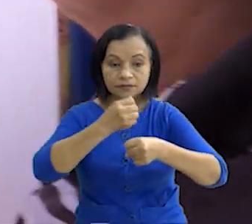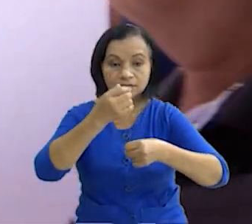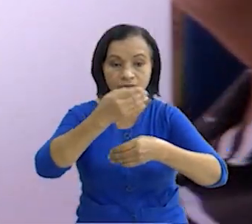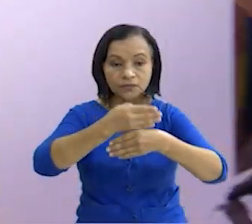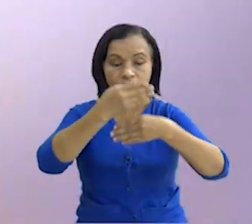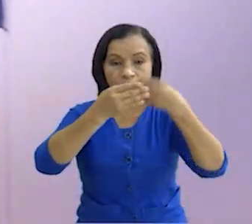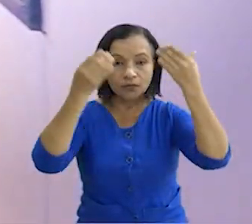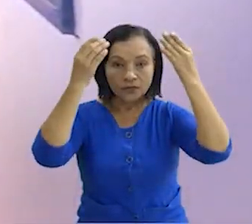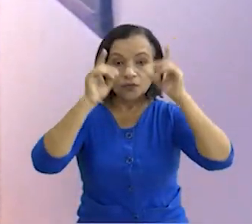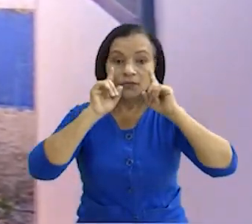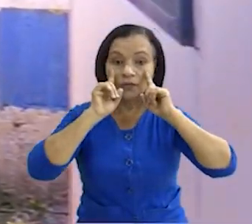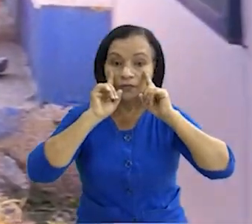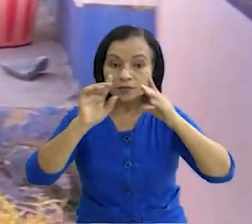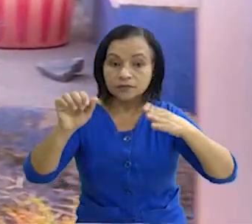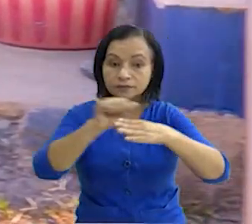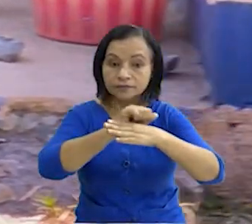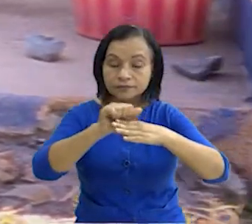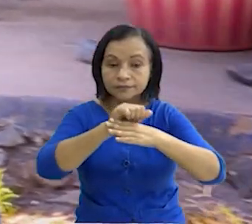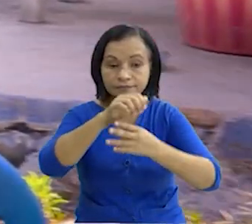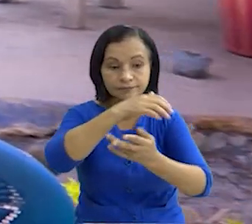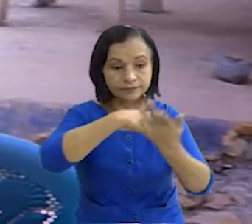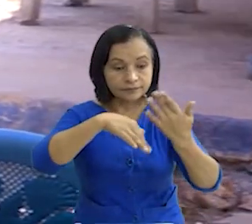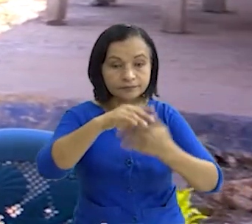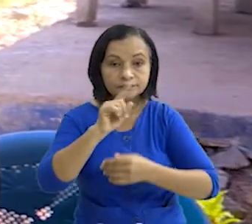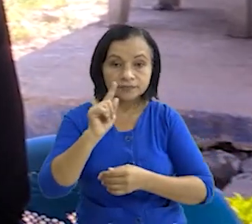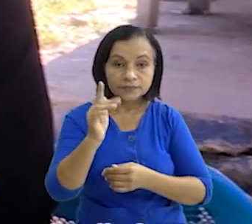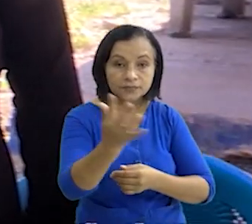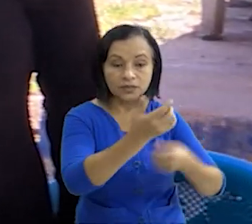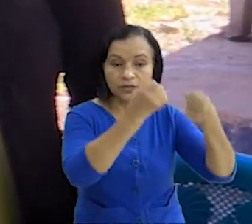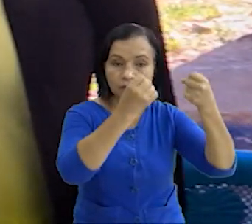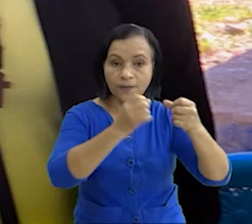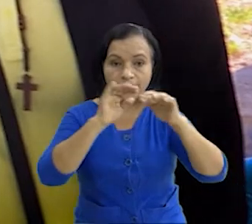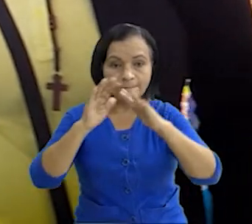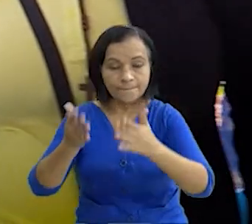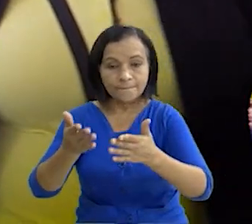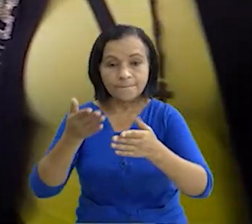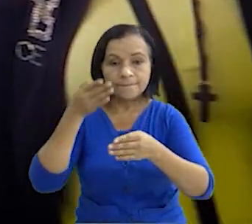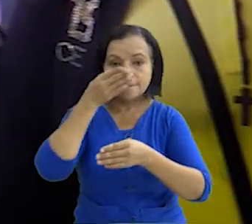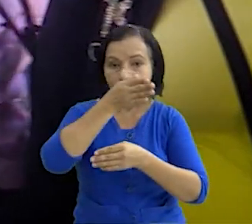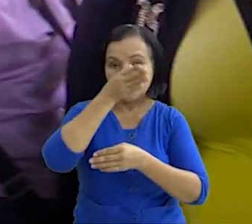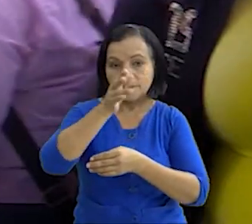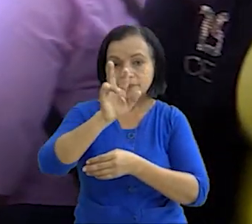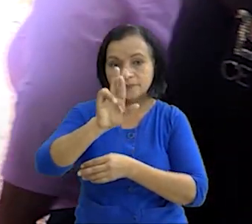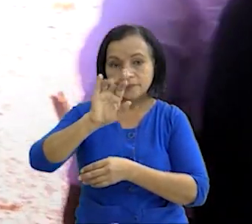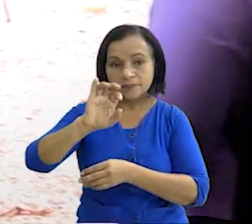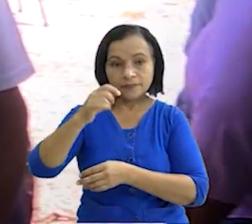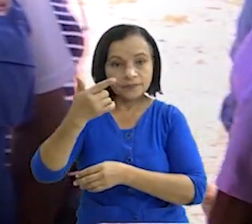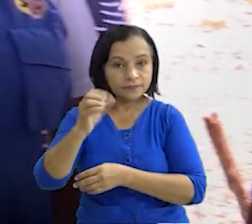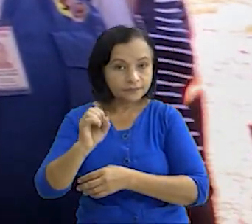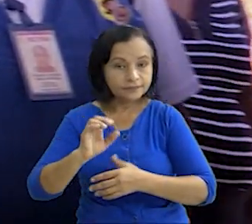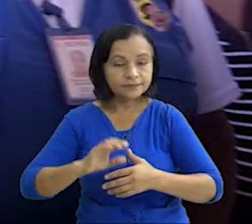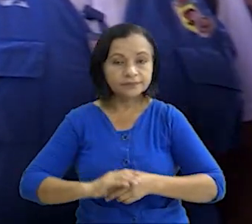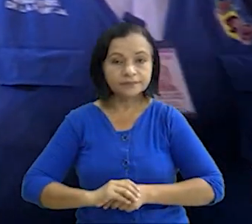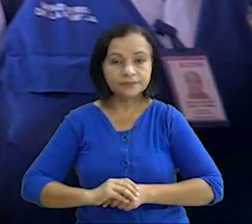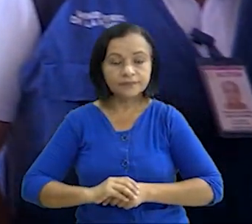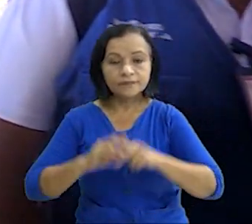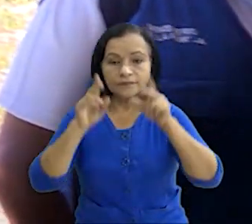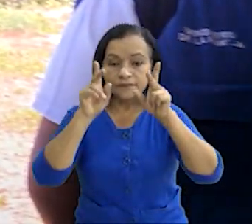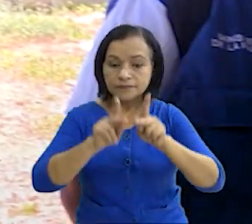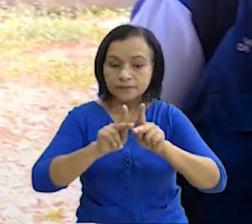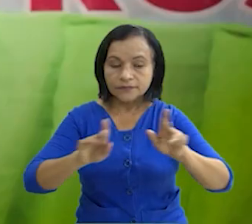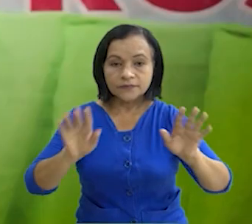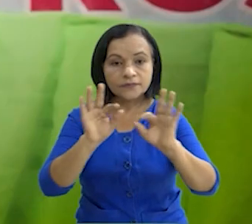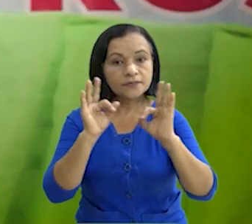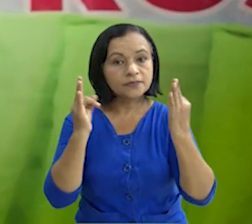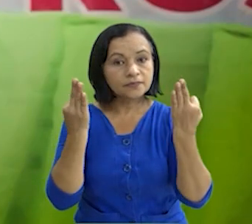una cultura de prevención que involucra a todos y a todas desde la gestión integral del riesgo. Los planes de